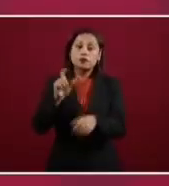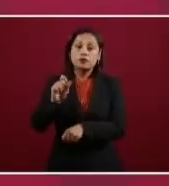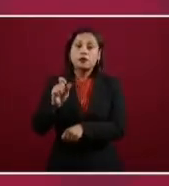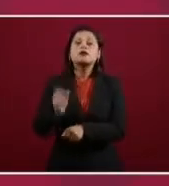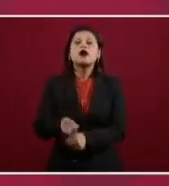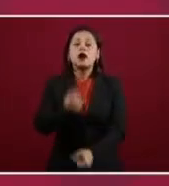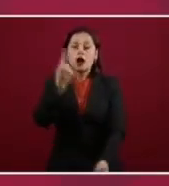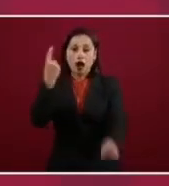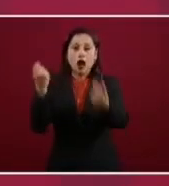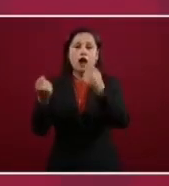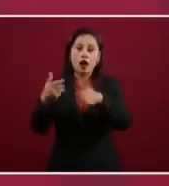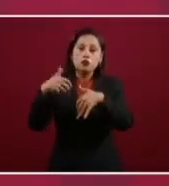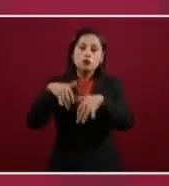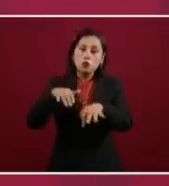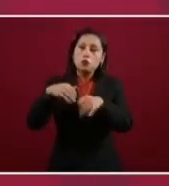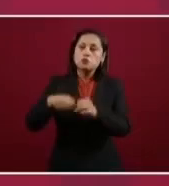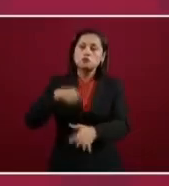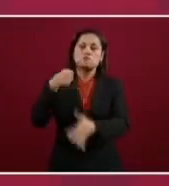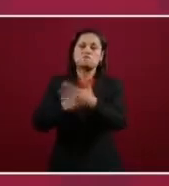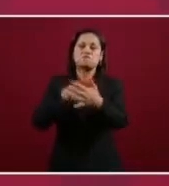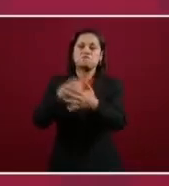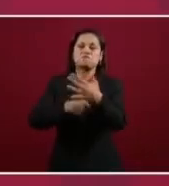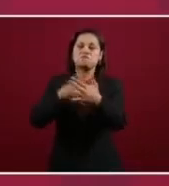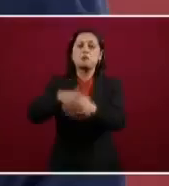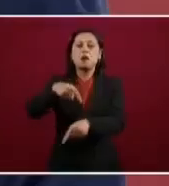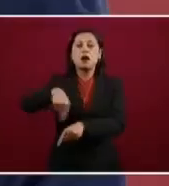que sea como antes